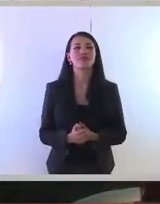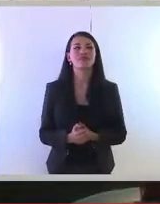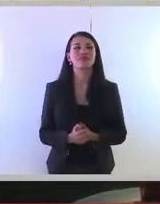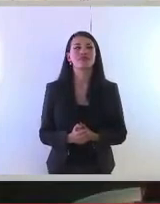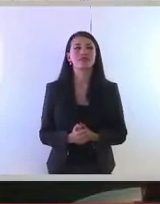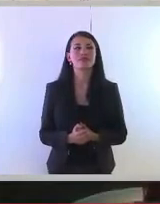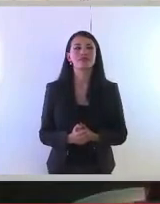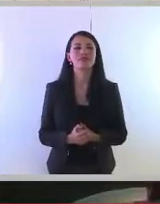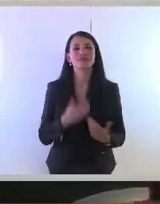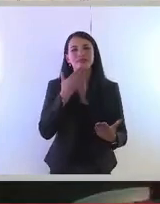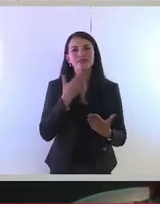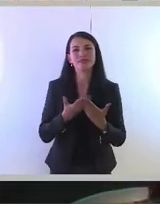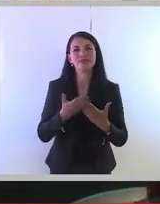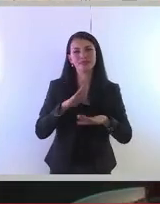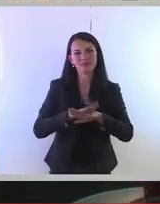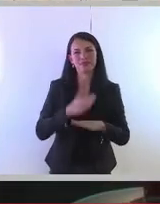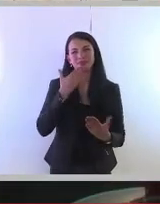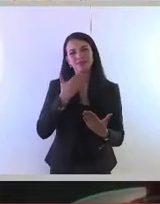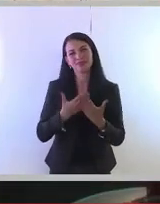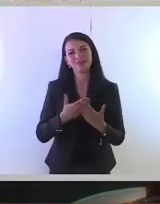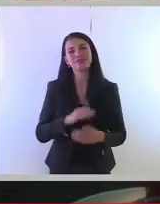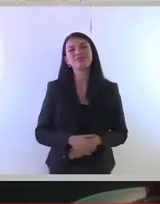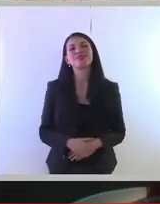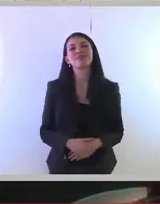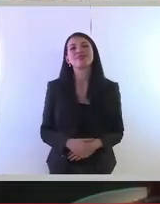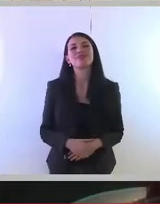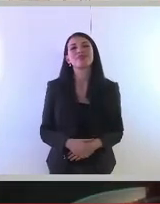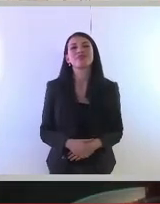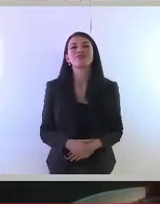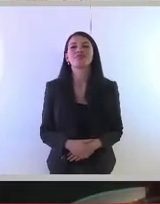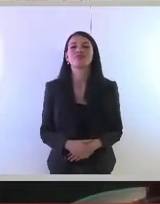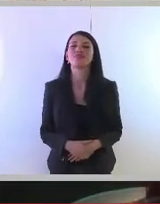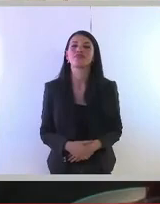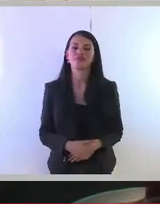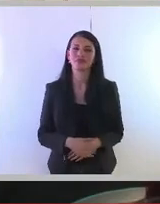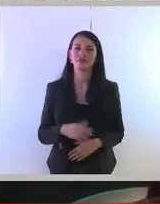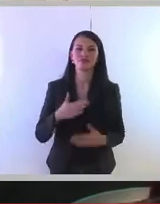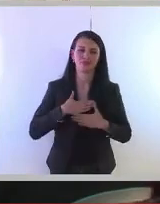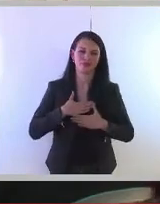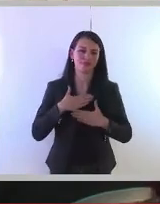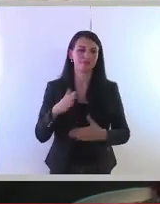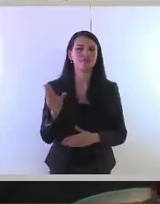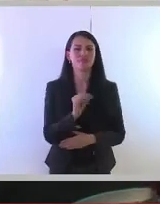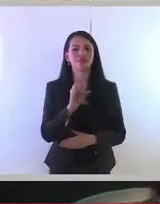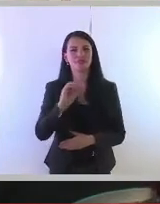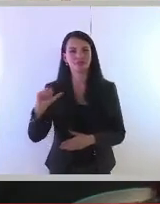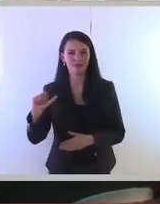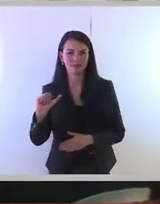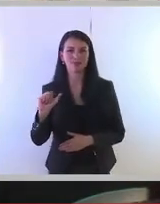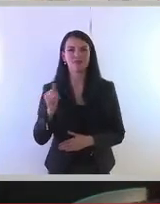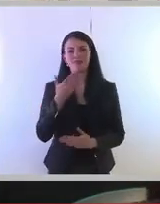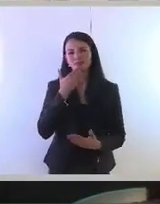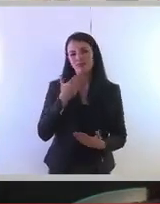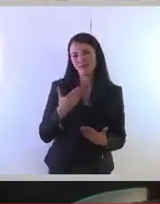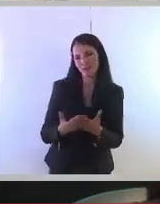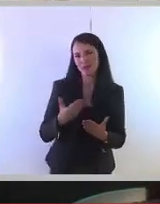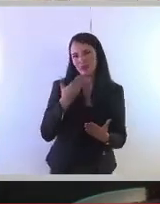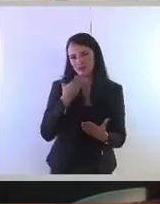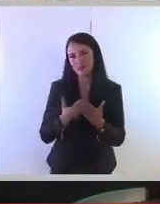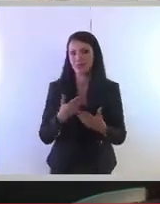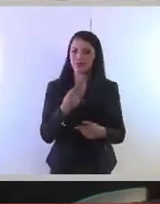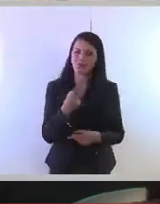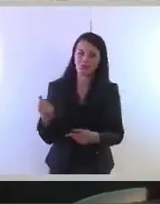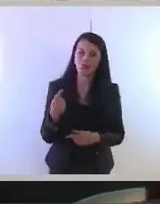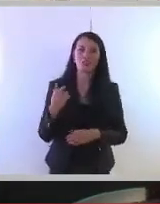Bueno, buenas tardes. Muchas gracias. Un saludo muy especial a todos y a todas. Muchas gracias, viceministra Lilia. Muchas gracias aquí a